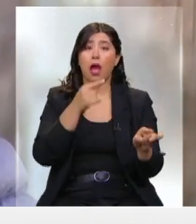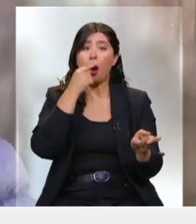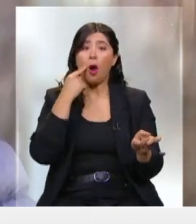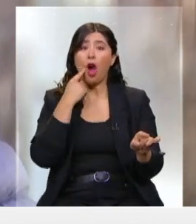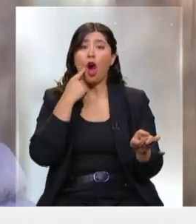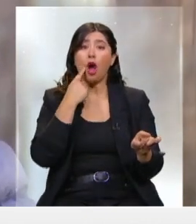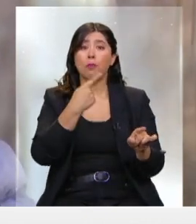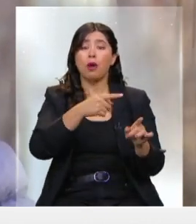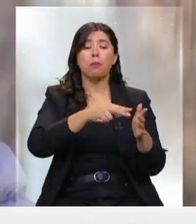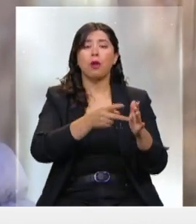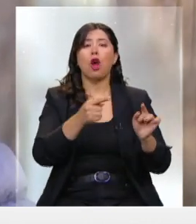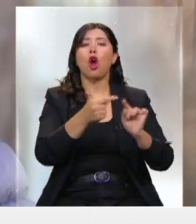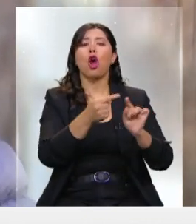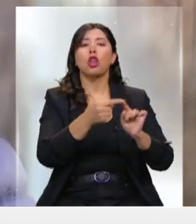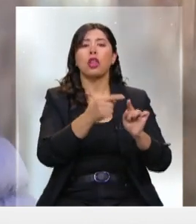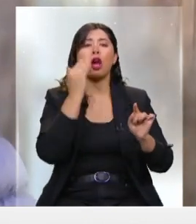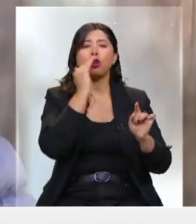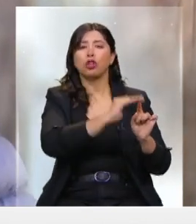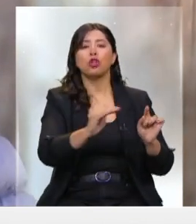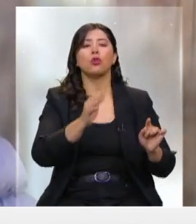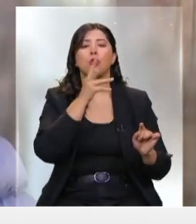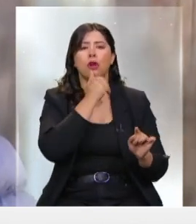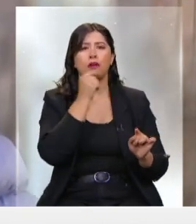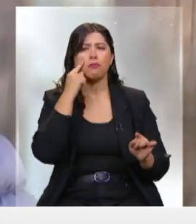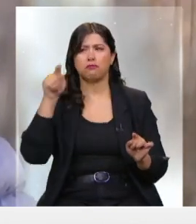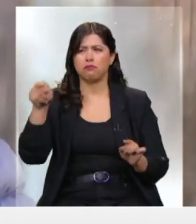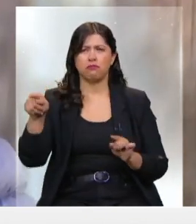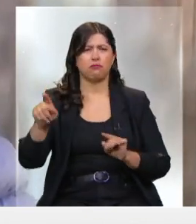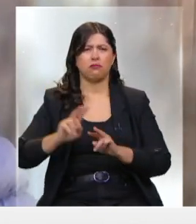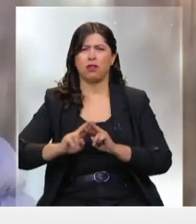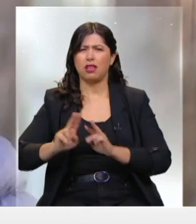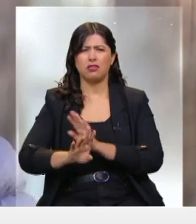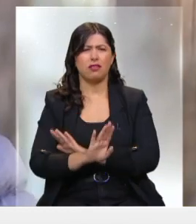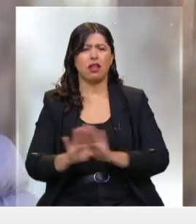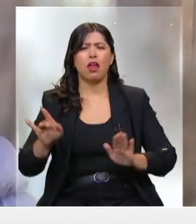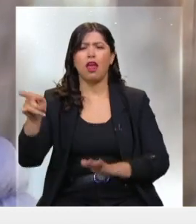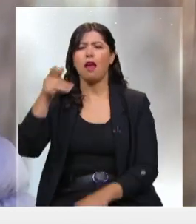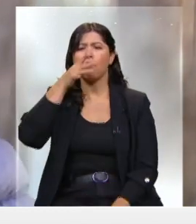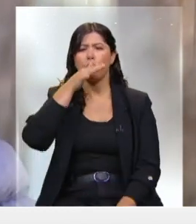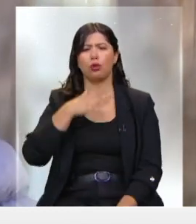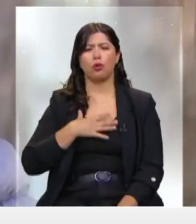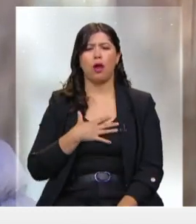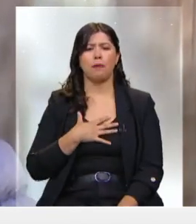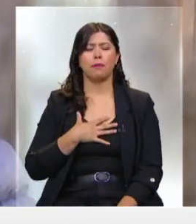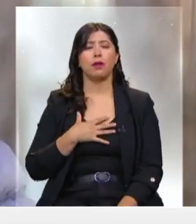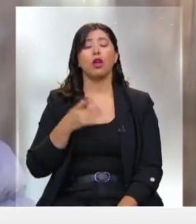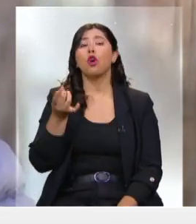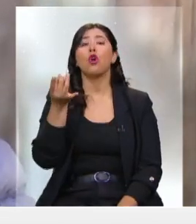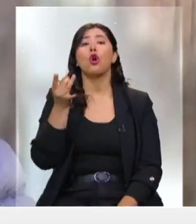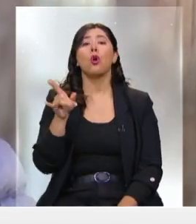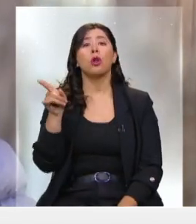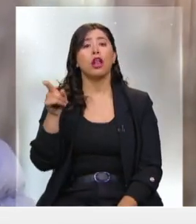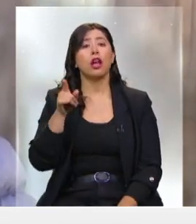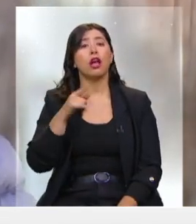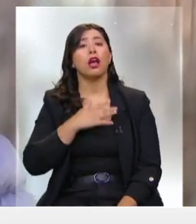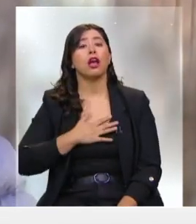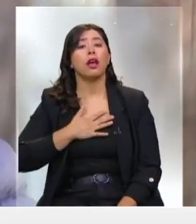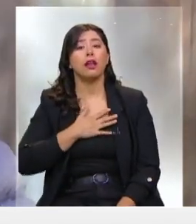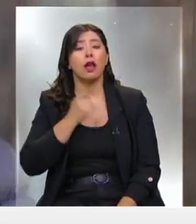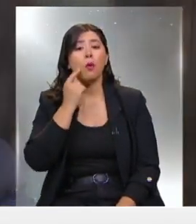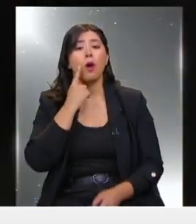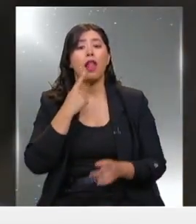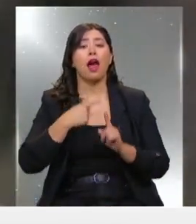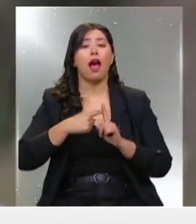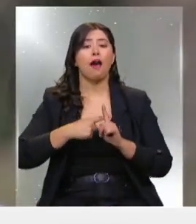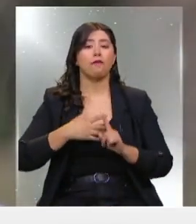no tuviera más contacto con niños. Cosa que nunca hizo, él se burló de mí. Él lo único que buscaba era abusar